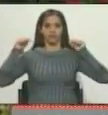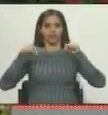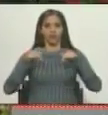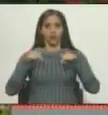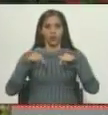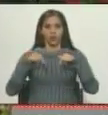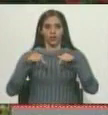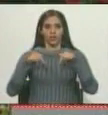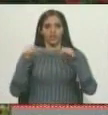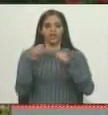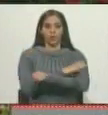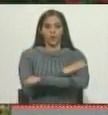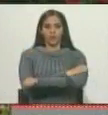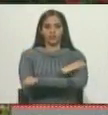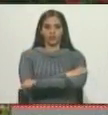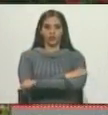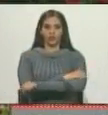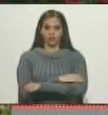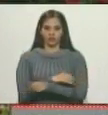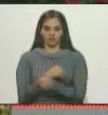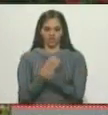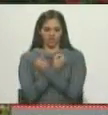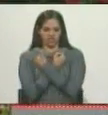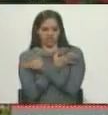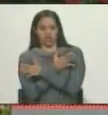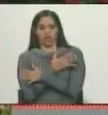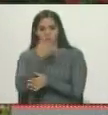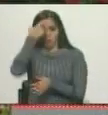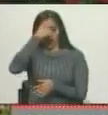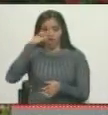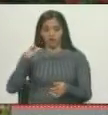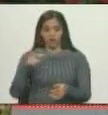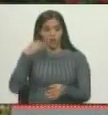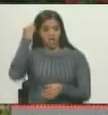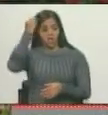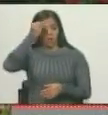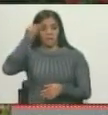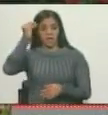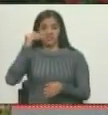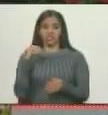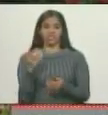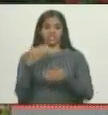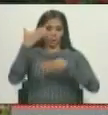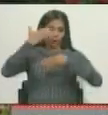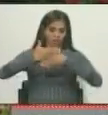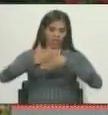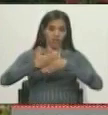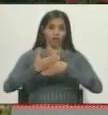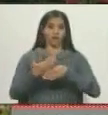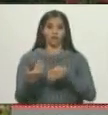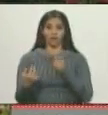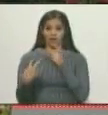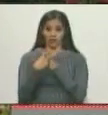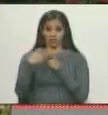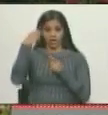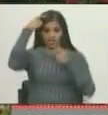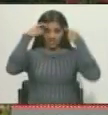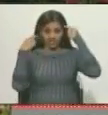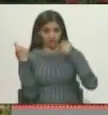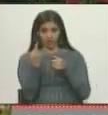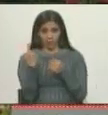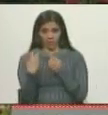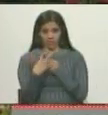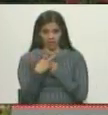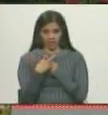Hoy, esa oposición que desprecia a nuestro pueblo, que cree que este bloqueo solo va a afectar a los chavistas,